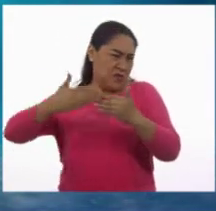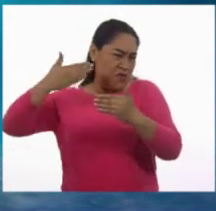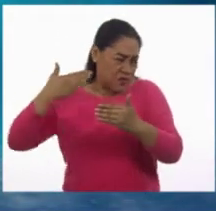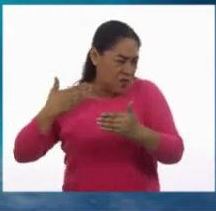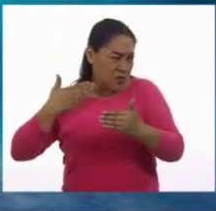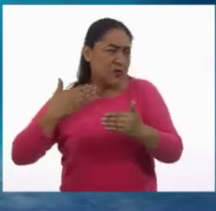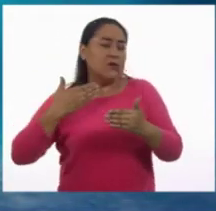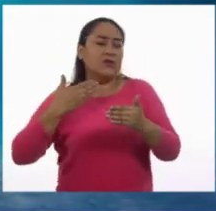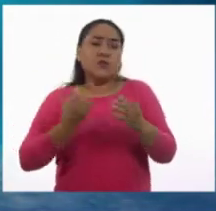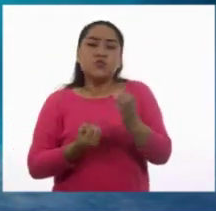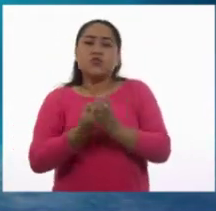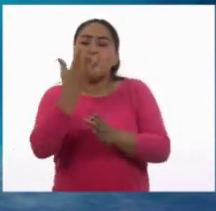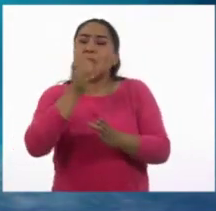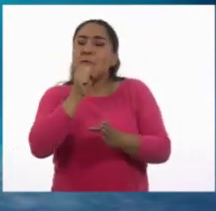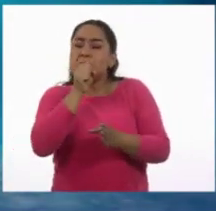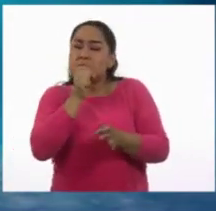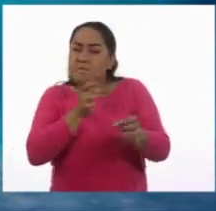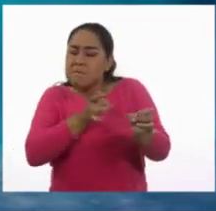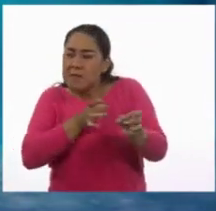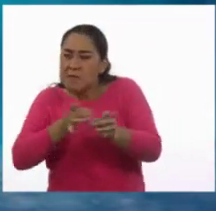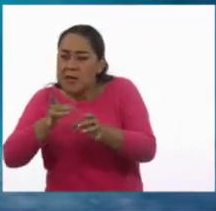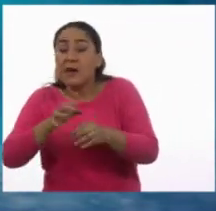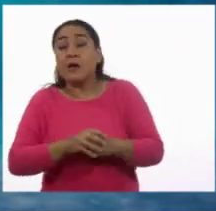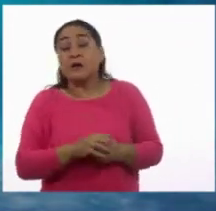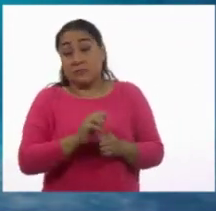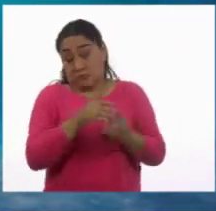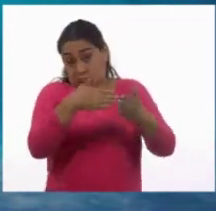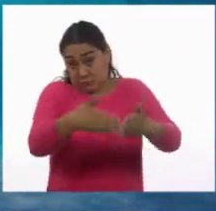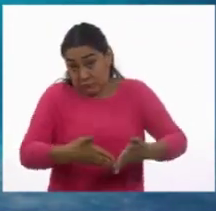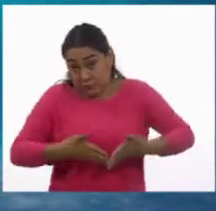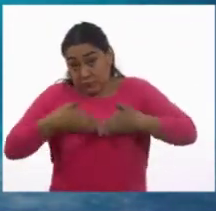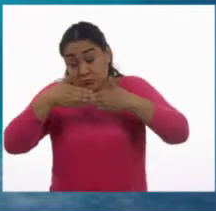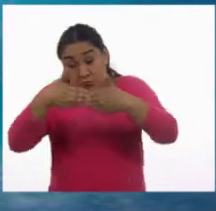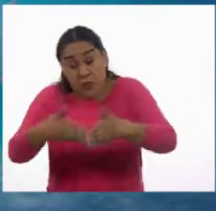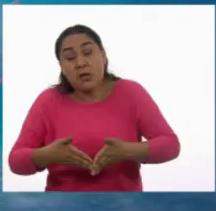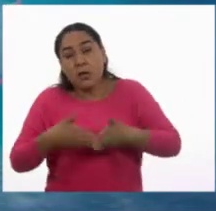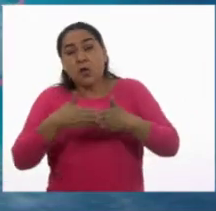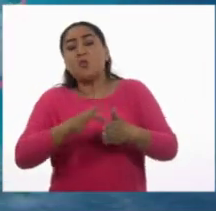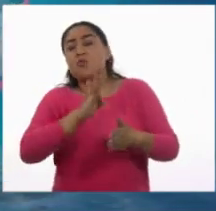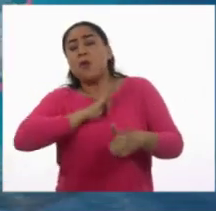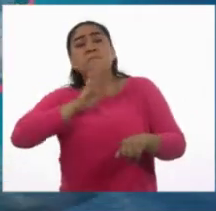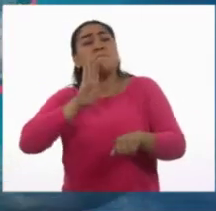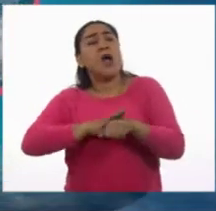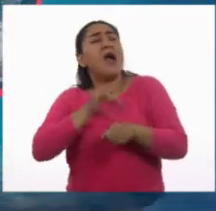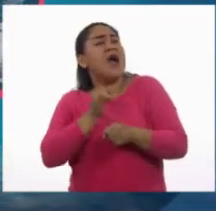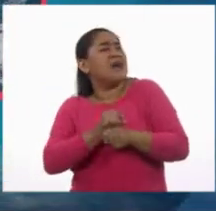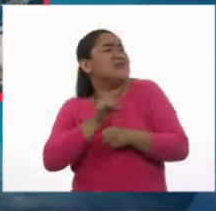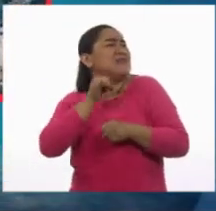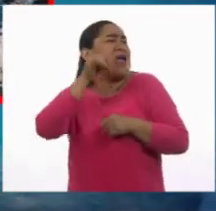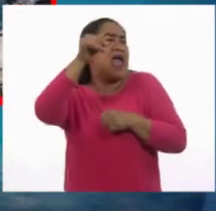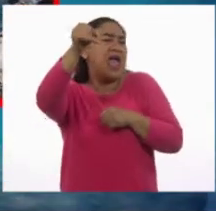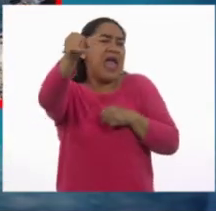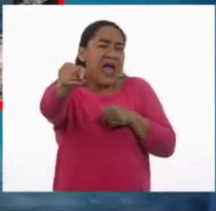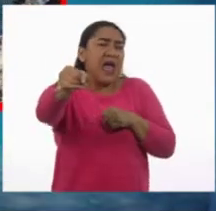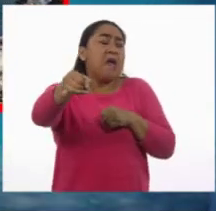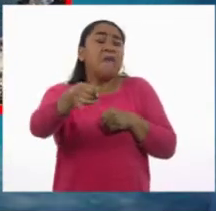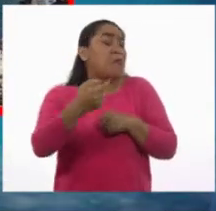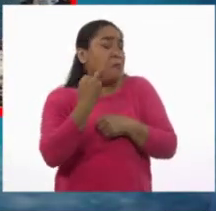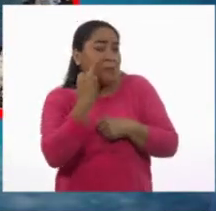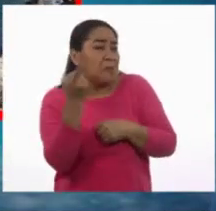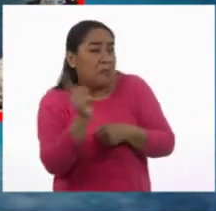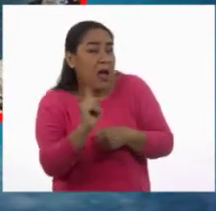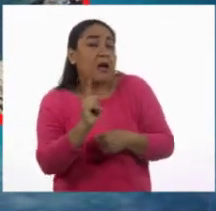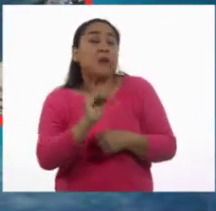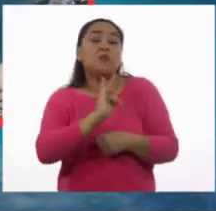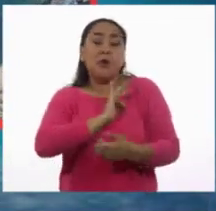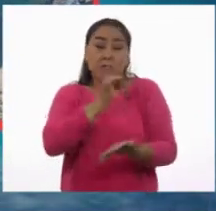y los aviones que participan en una batalla pueden estar a distancias muy grandes sin verse, pero conociendo su